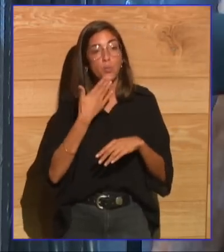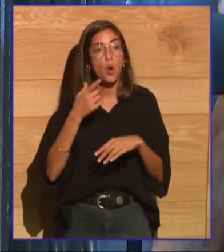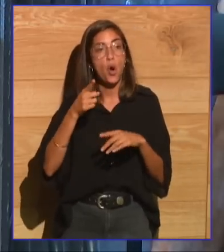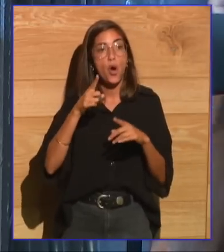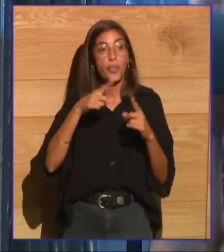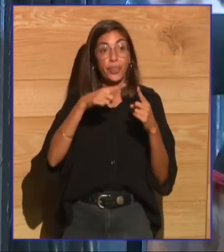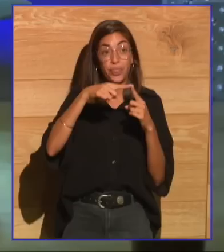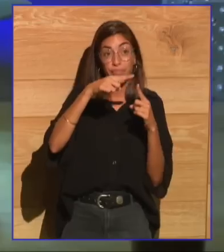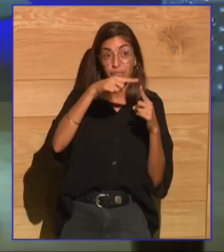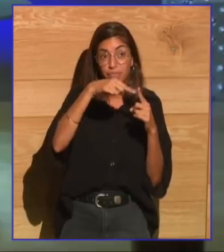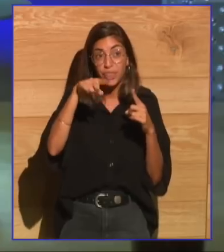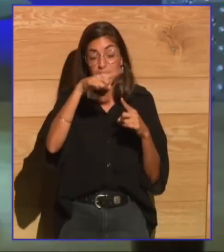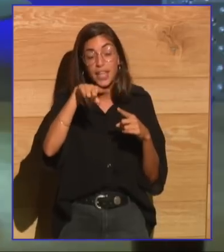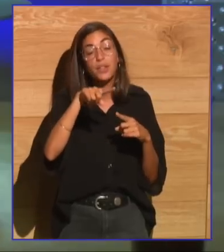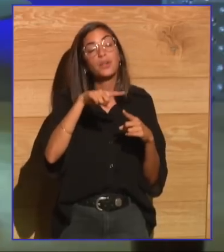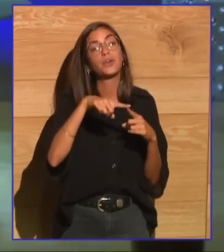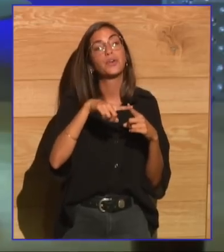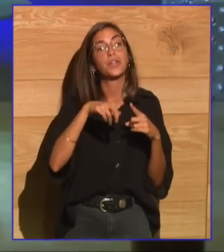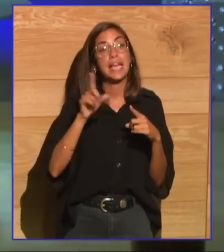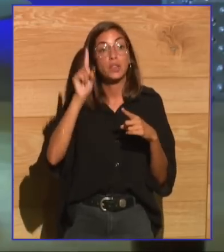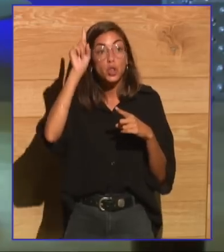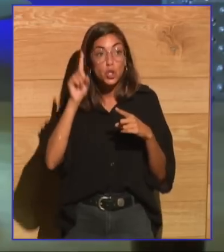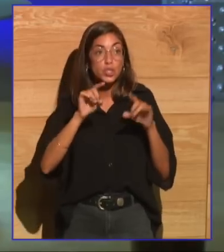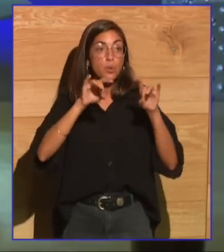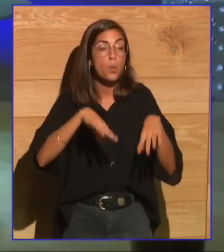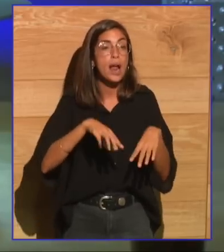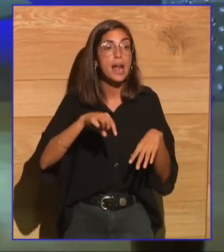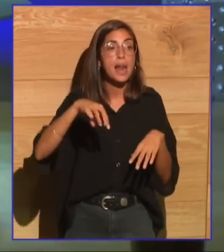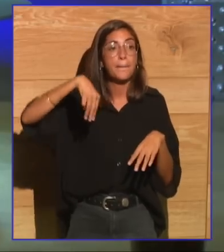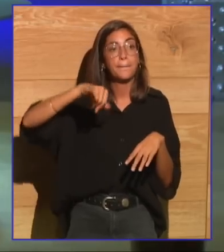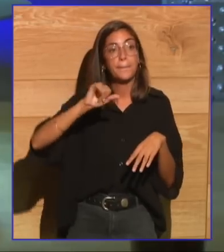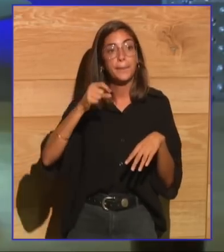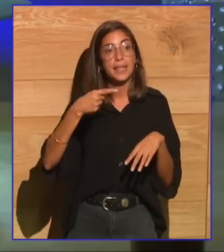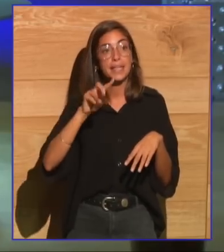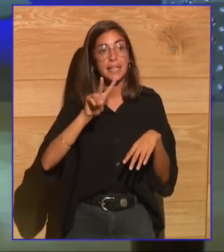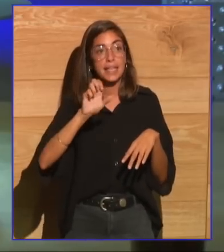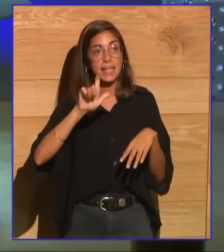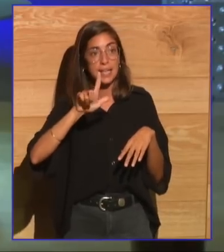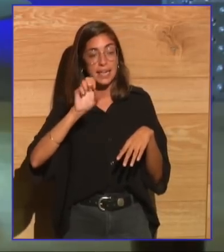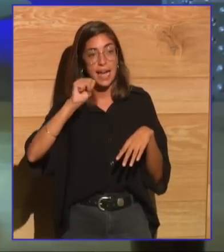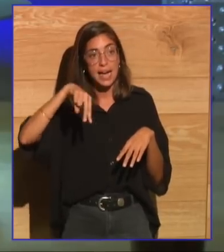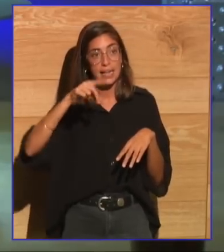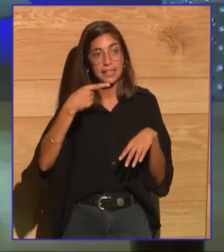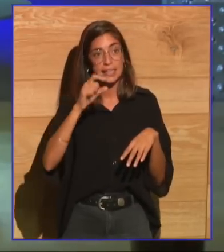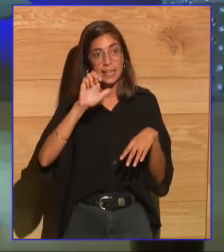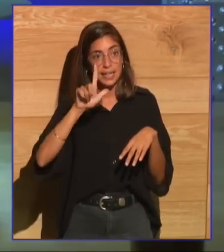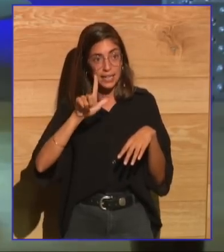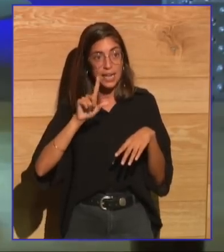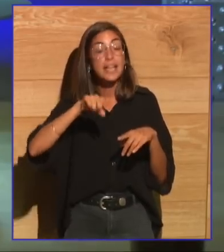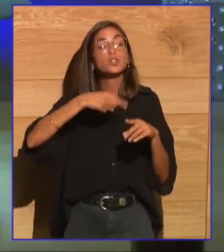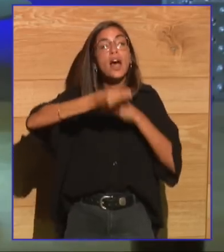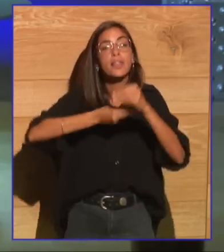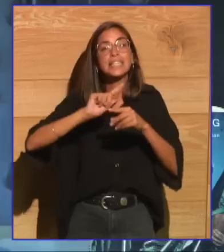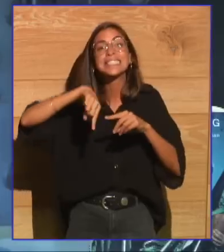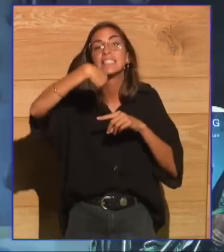miguel ángel miguel ángel eso fue a posteriori lo hicieron para la campaña de navidad porque ya no lo hicieron a posteriori